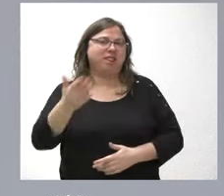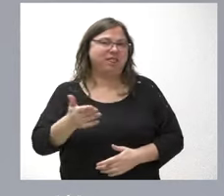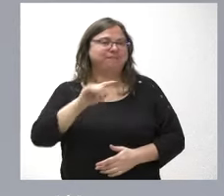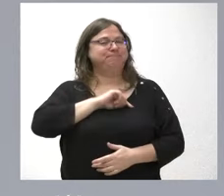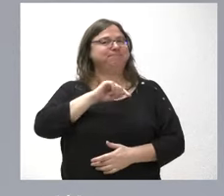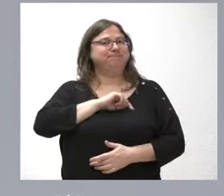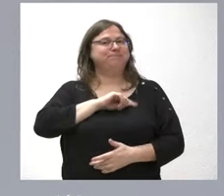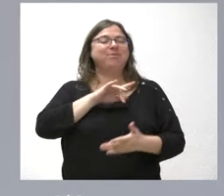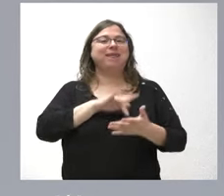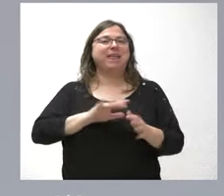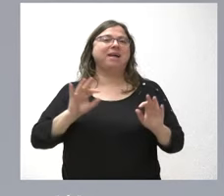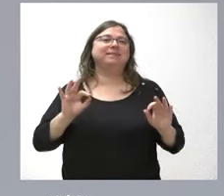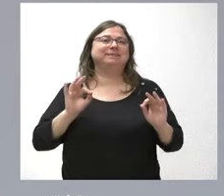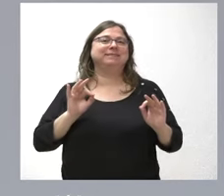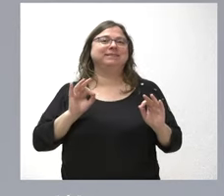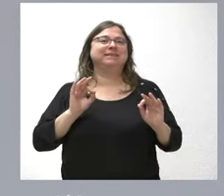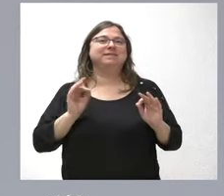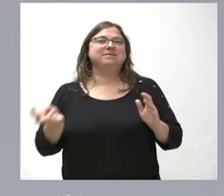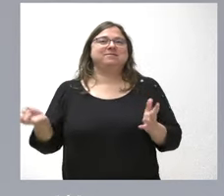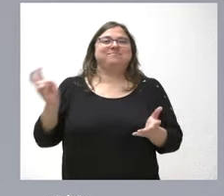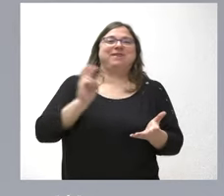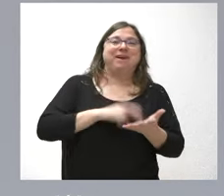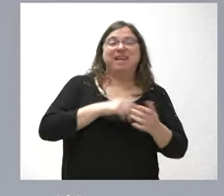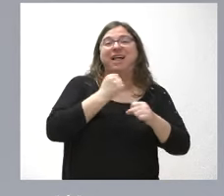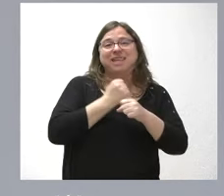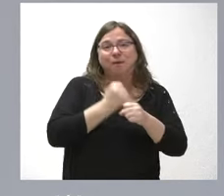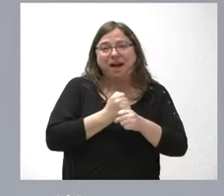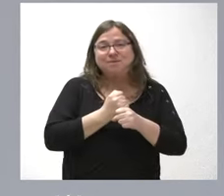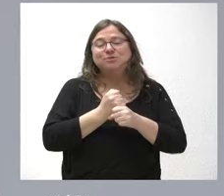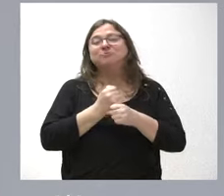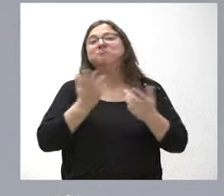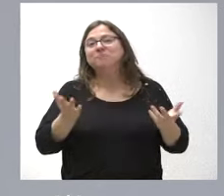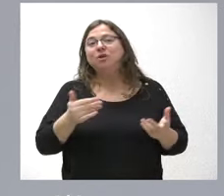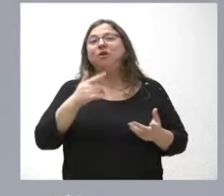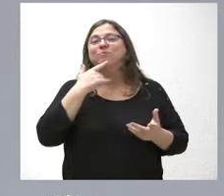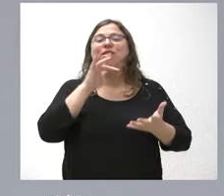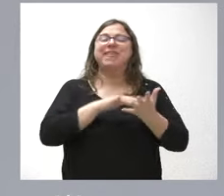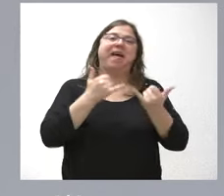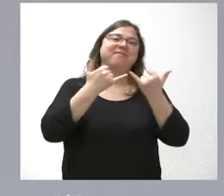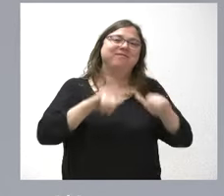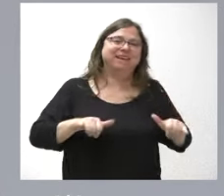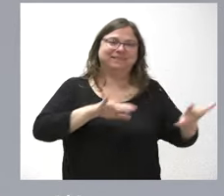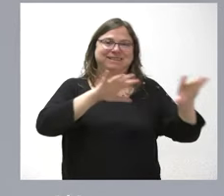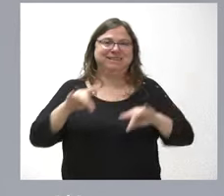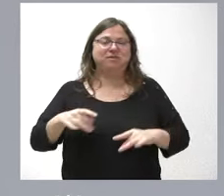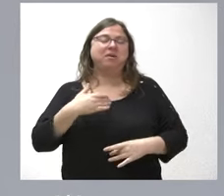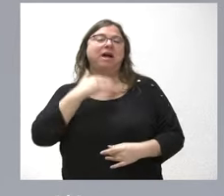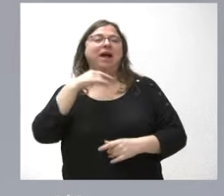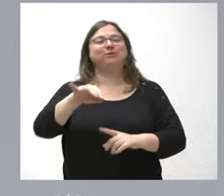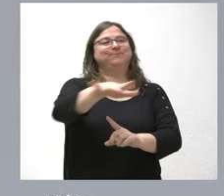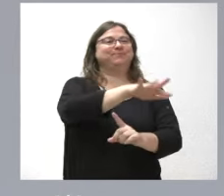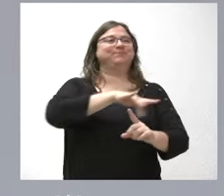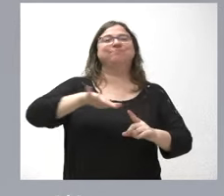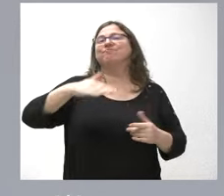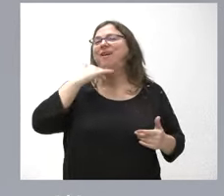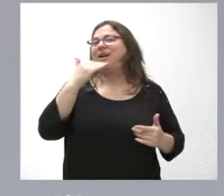que ese día no madrugamos los que trabajamos, pues sencillamente porque es el día de la fiesta de su comunidad y puedan tener un entorno